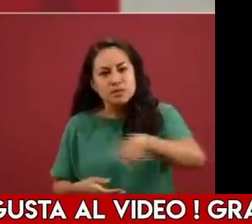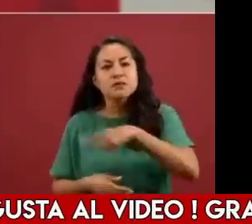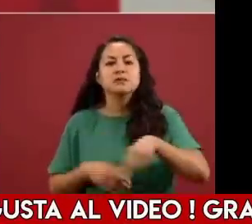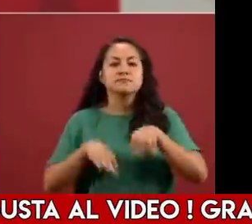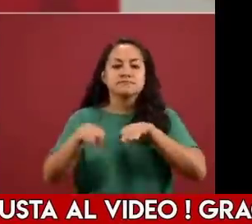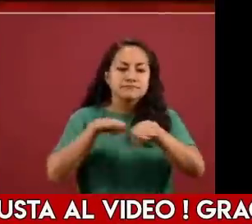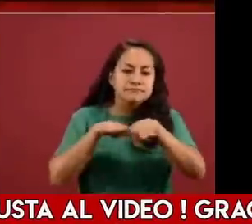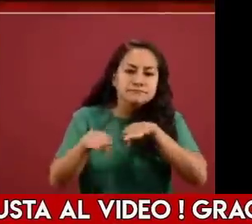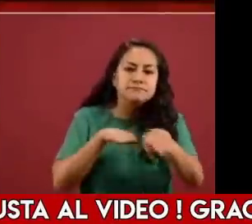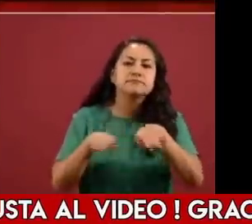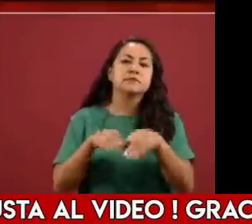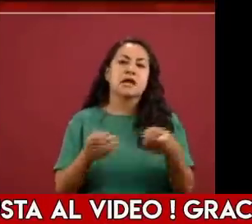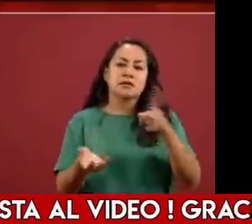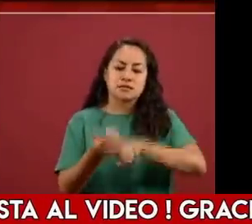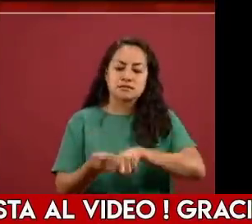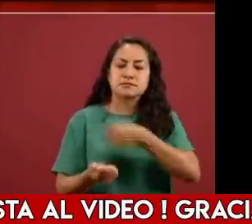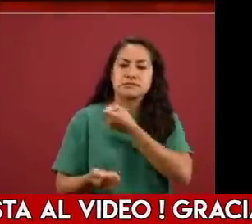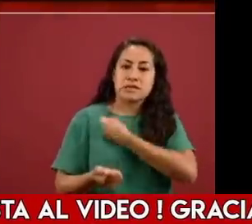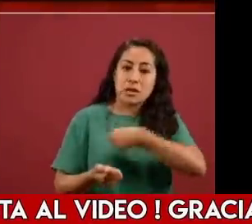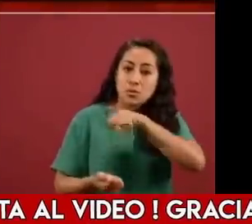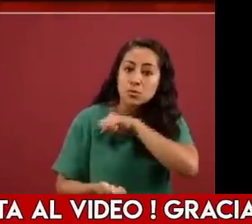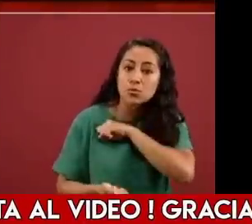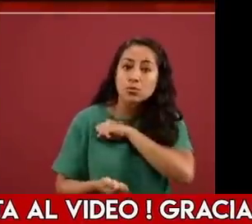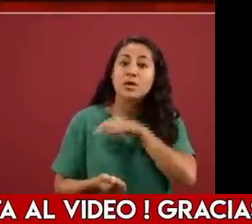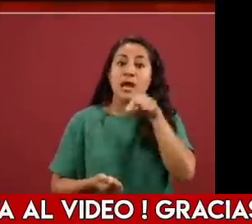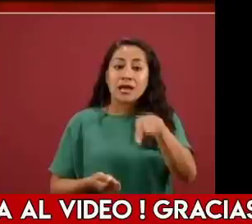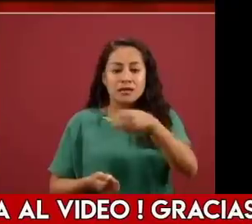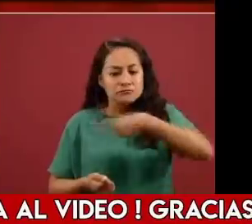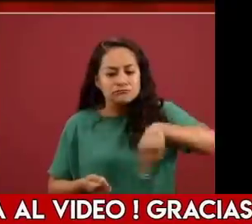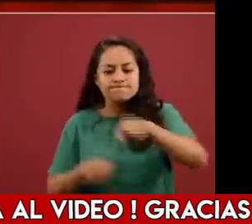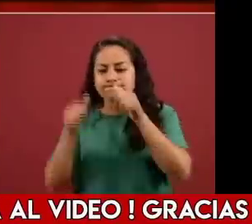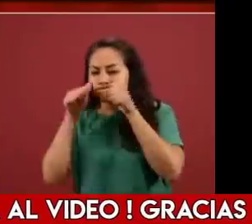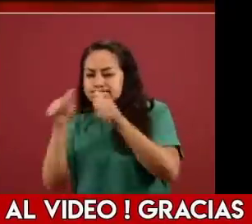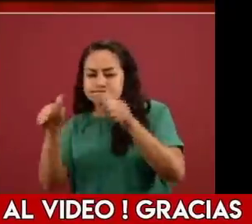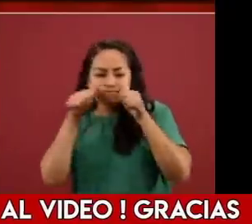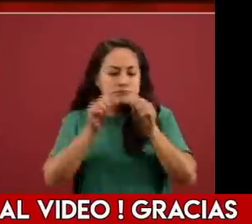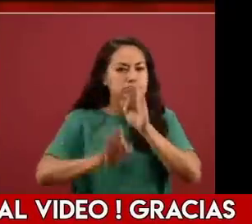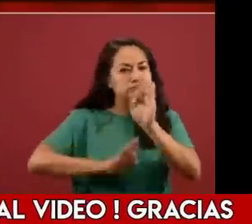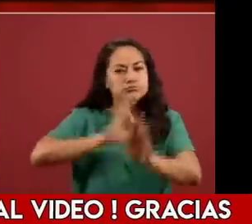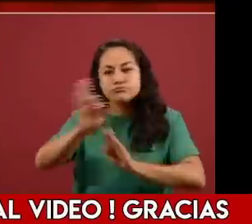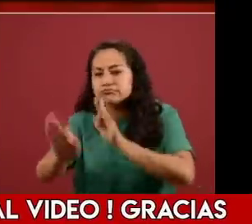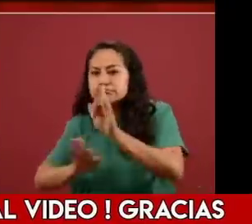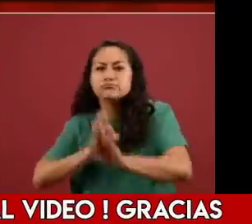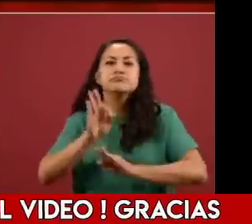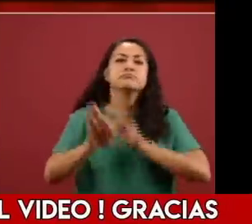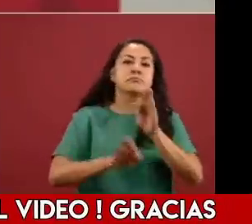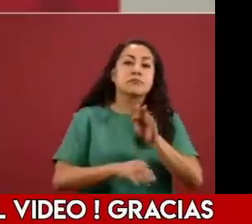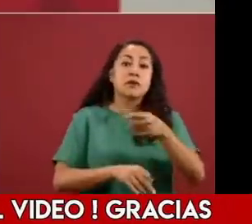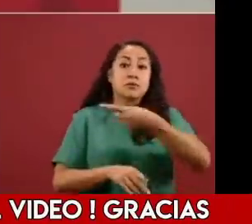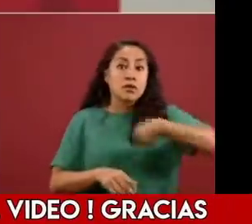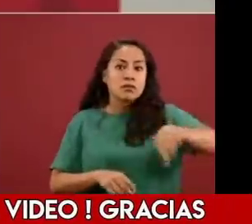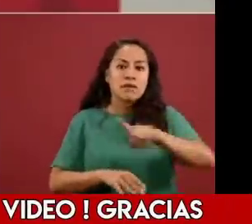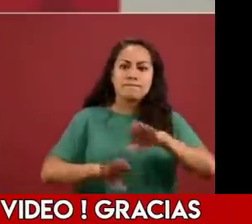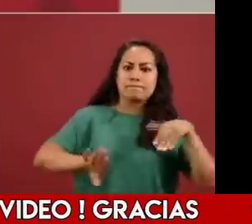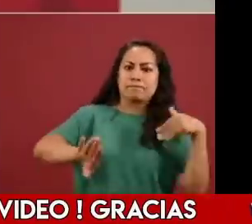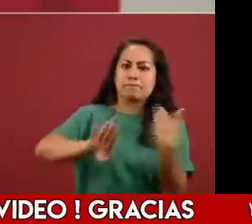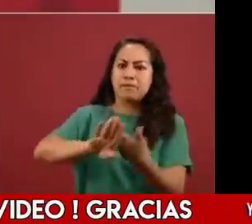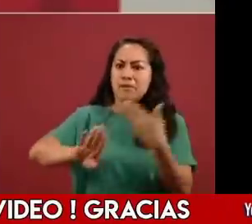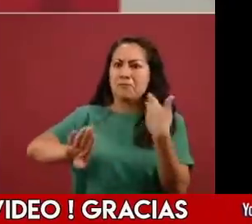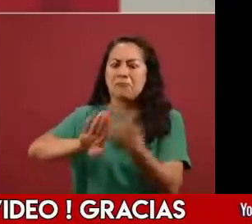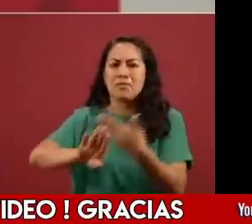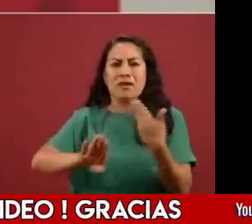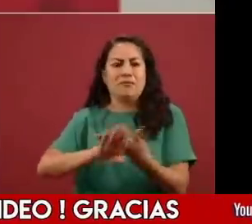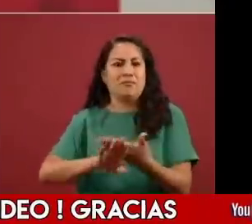salud que están en el primer frente de respuesta sean agredidas y agredidos por el hecho de ser trabajadoras y